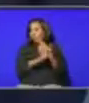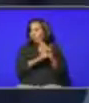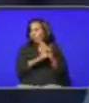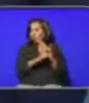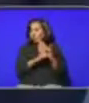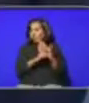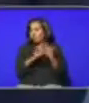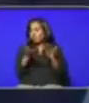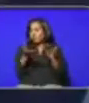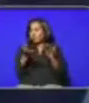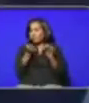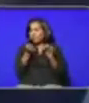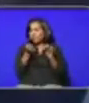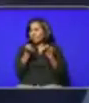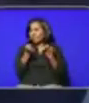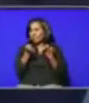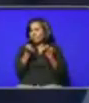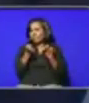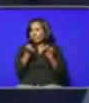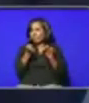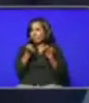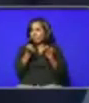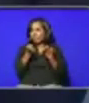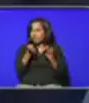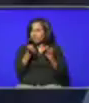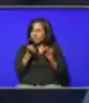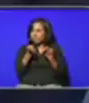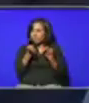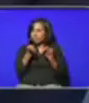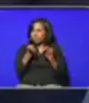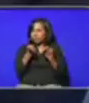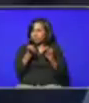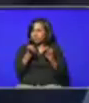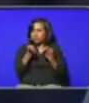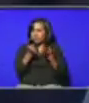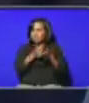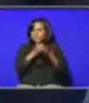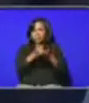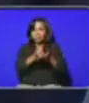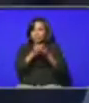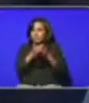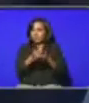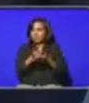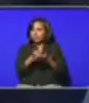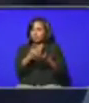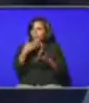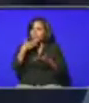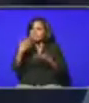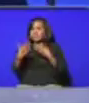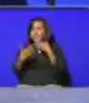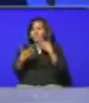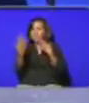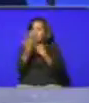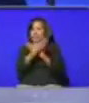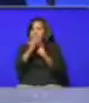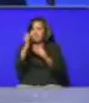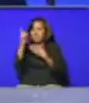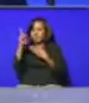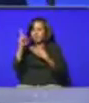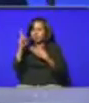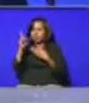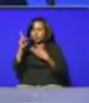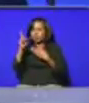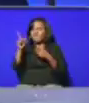al final de cuentas es garantizarnos un mejor país a todos los panameños. Gracias a CERTV, gracias al director Leo